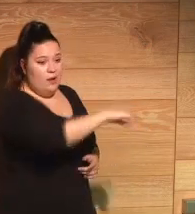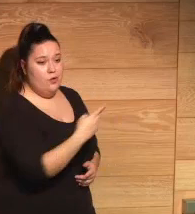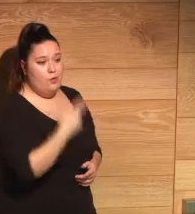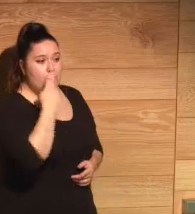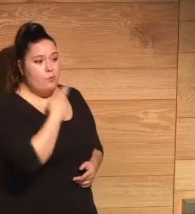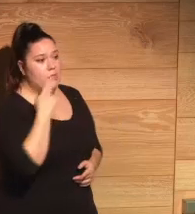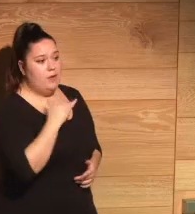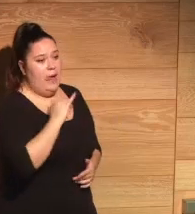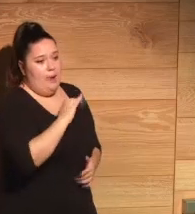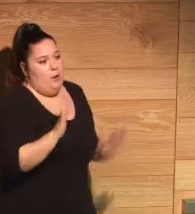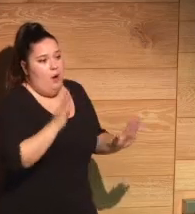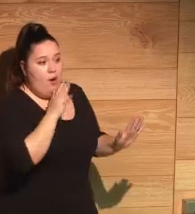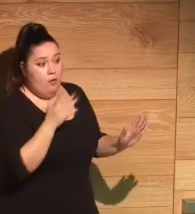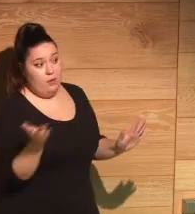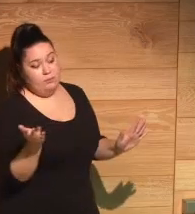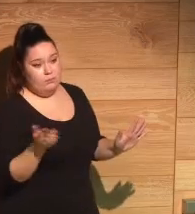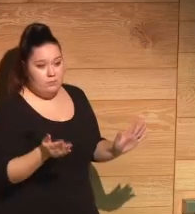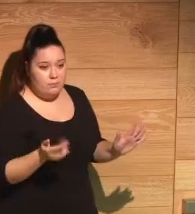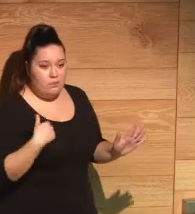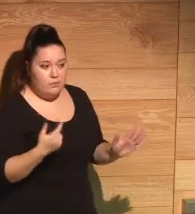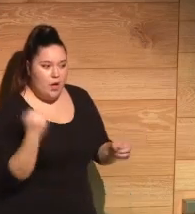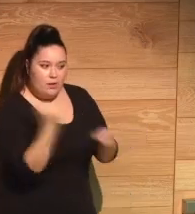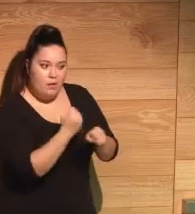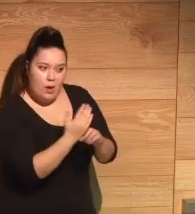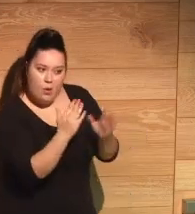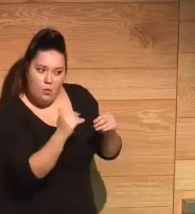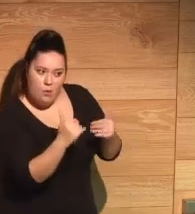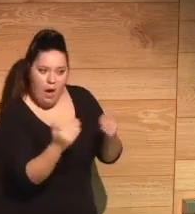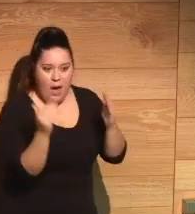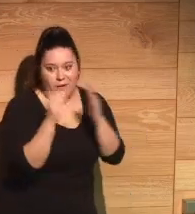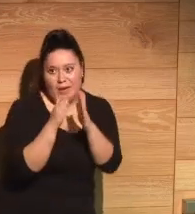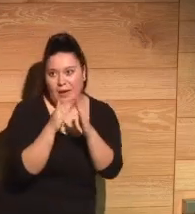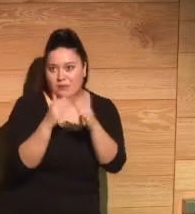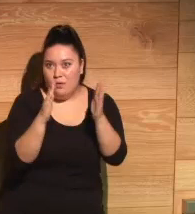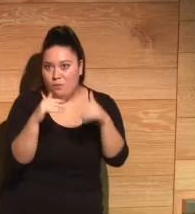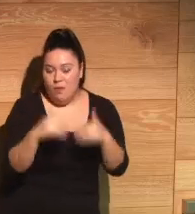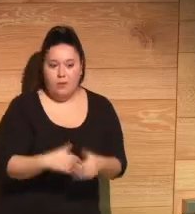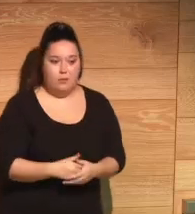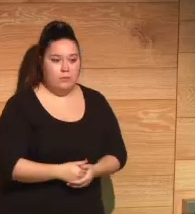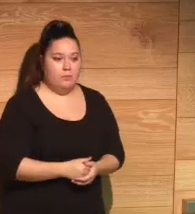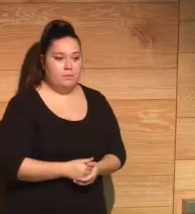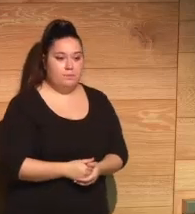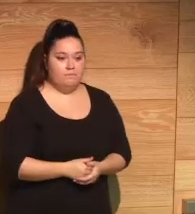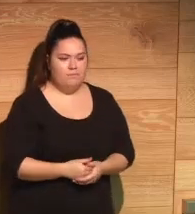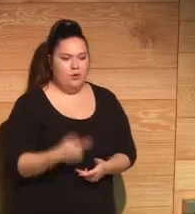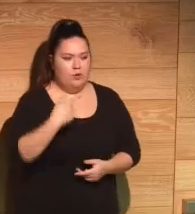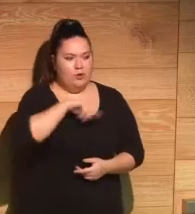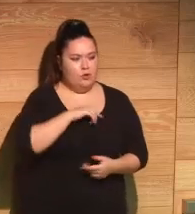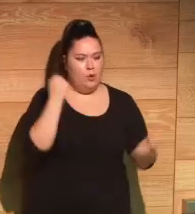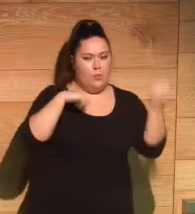esa ruta marcada, ¿no?, por sus padres, de estudiar, encontrar un trabajo, un piso, etcétera. ¿Tendemos a comportarnos así, de esa